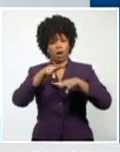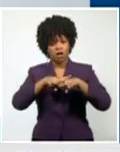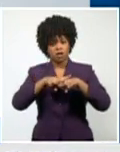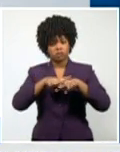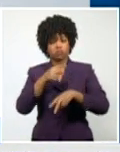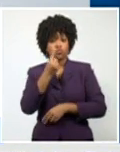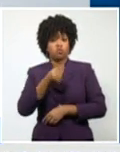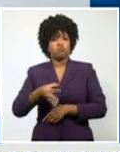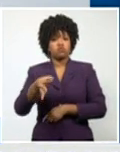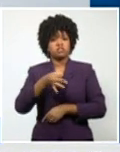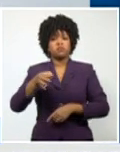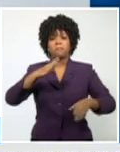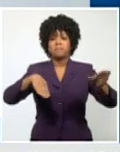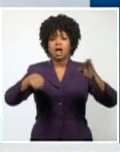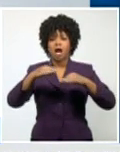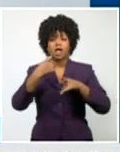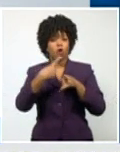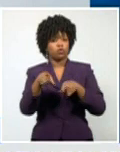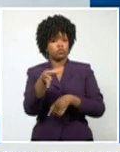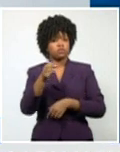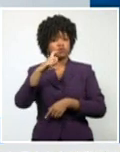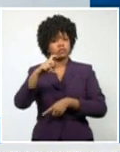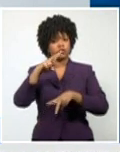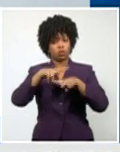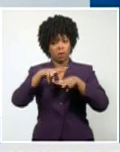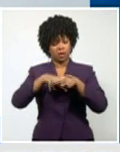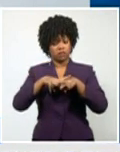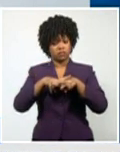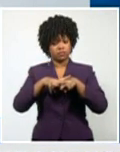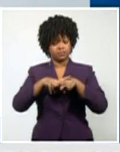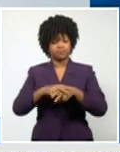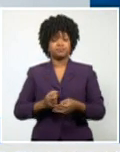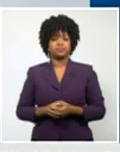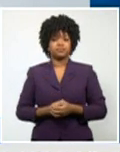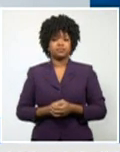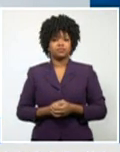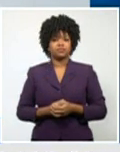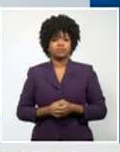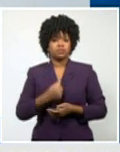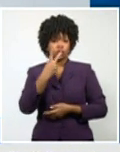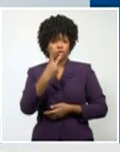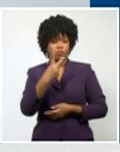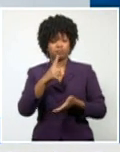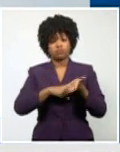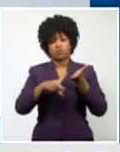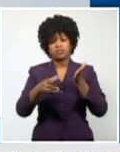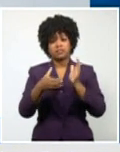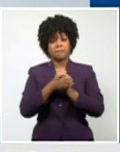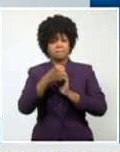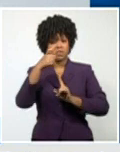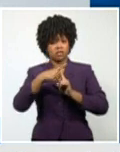municipio Playa y uno del municipio Centro Habana, 2 son de la provincia de Matanzas, uno del